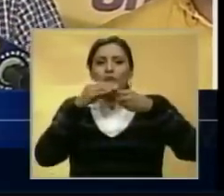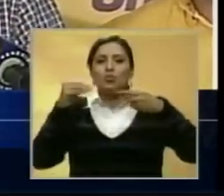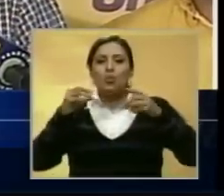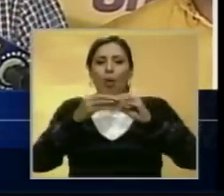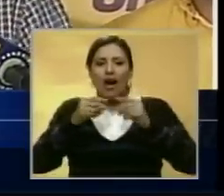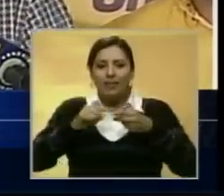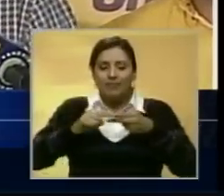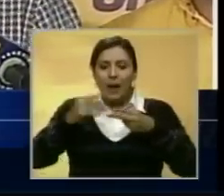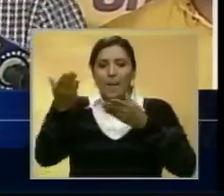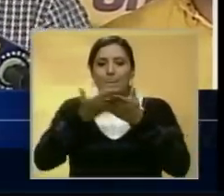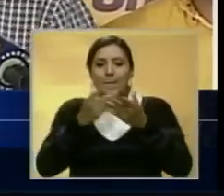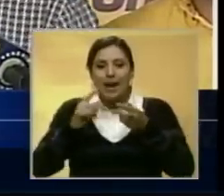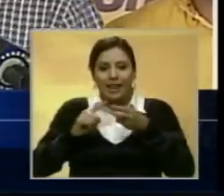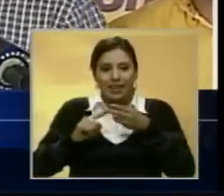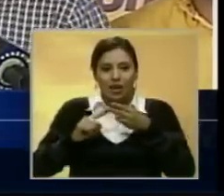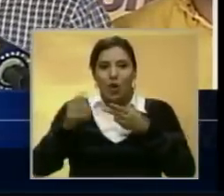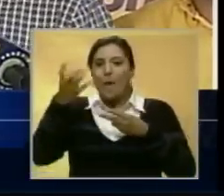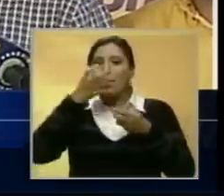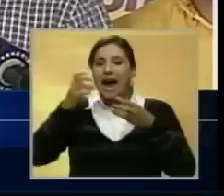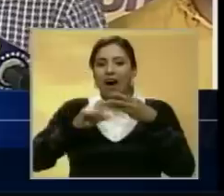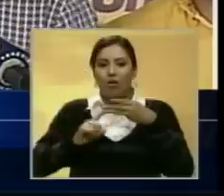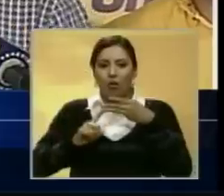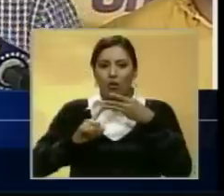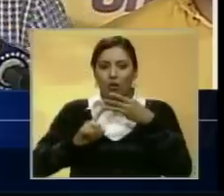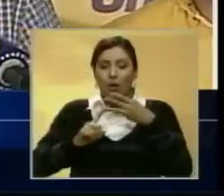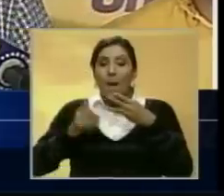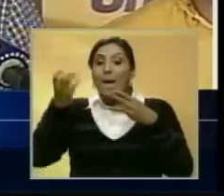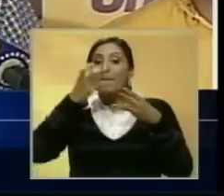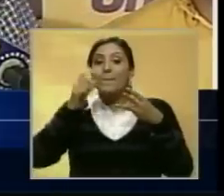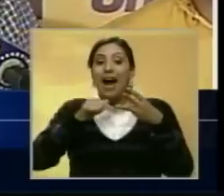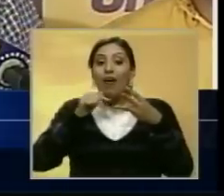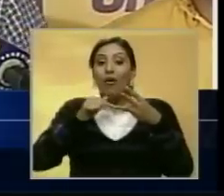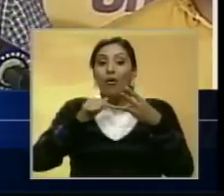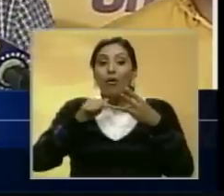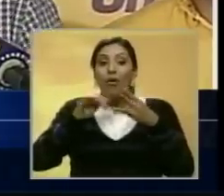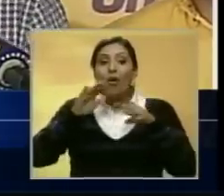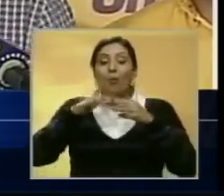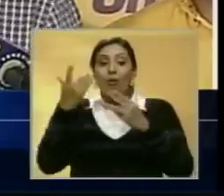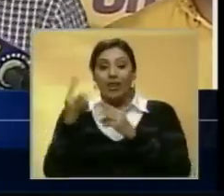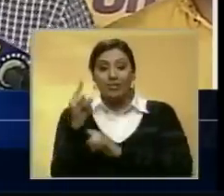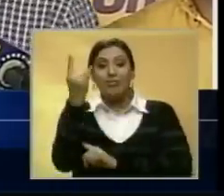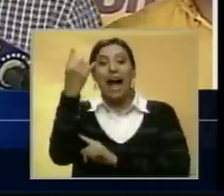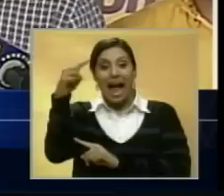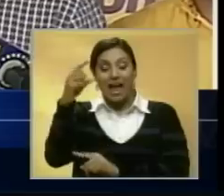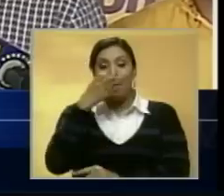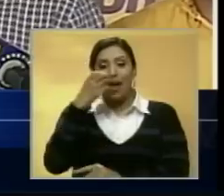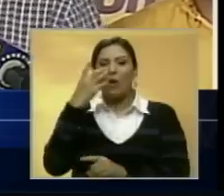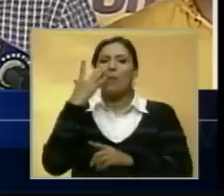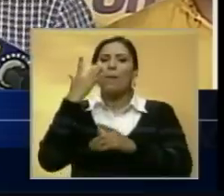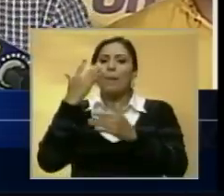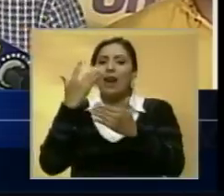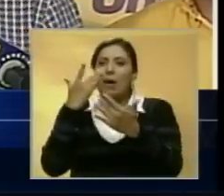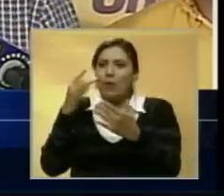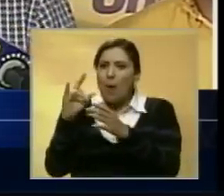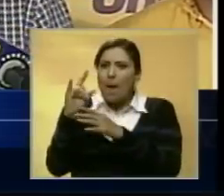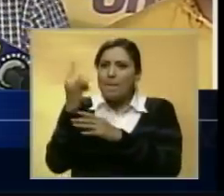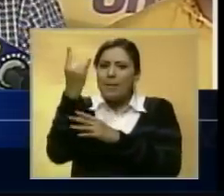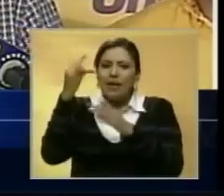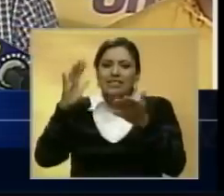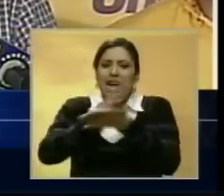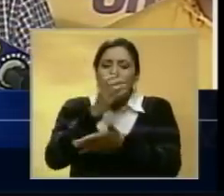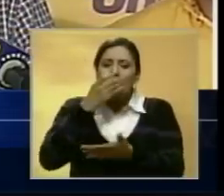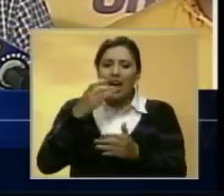yuca, plátano y mango. Y mango en un momento en que la cosecha de mango está terminando. El problema